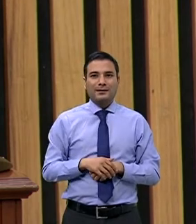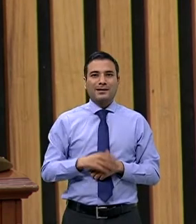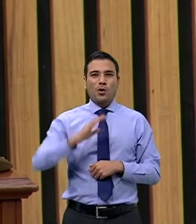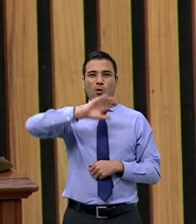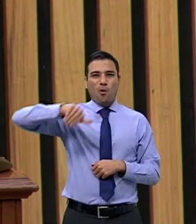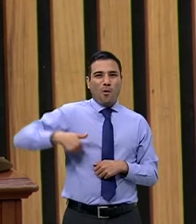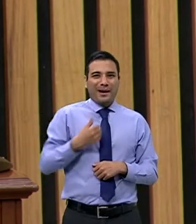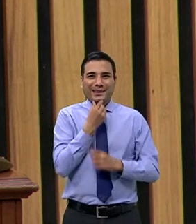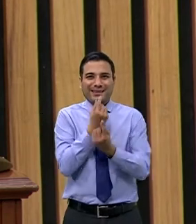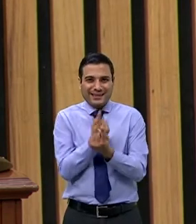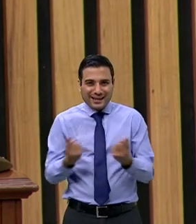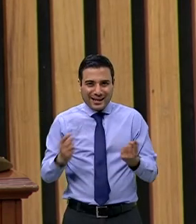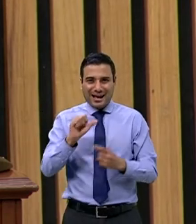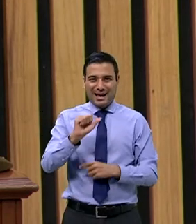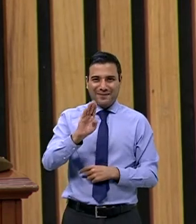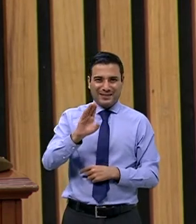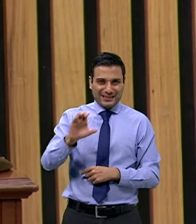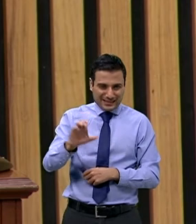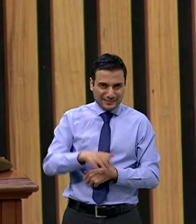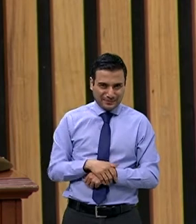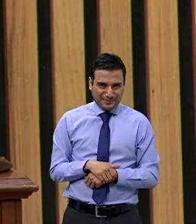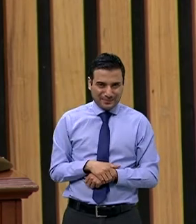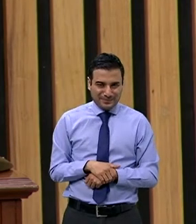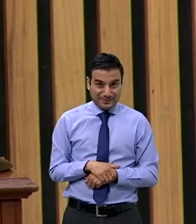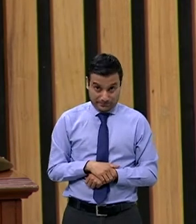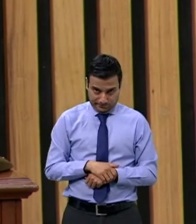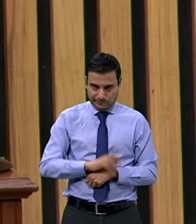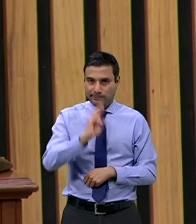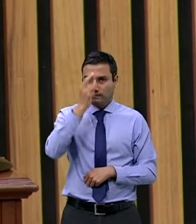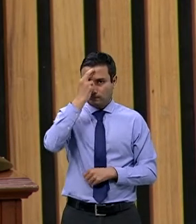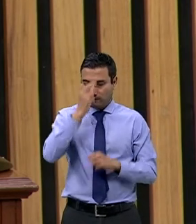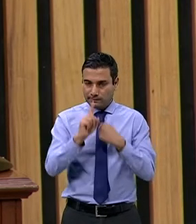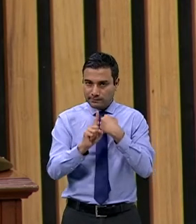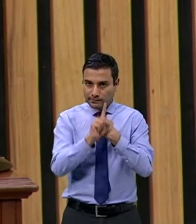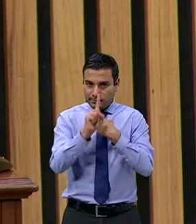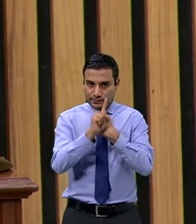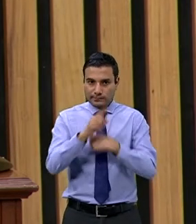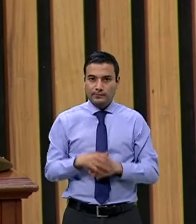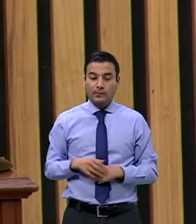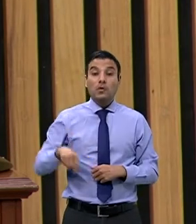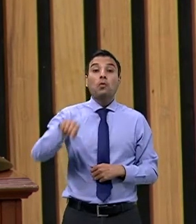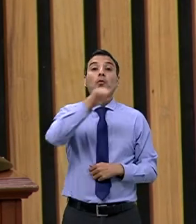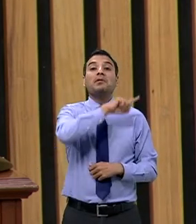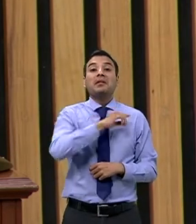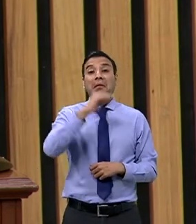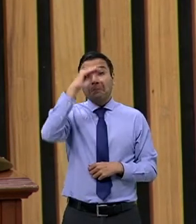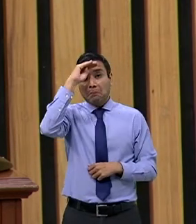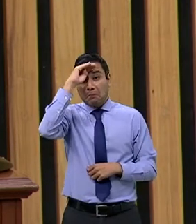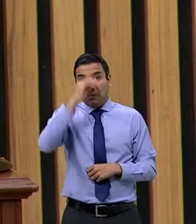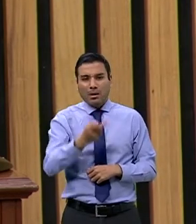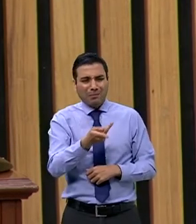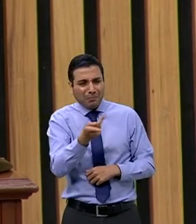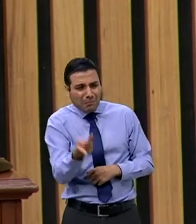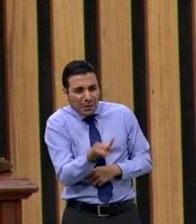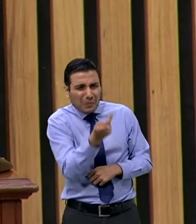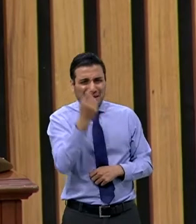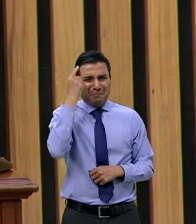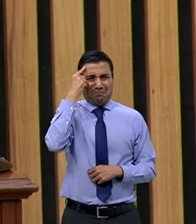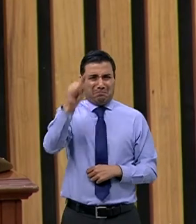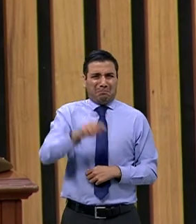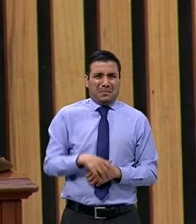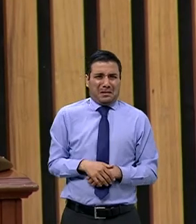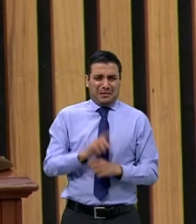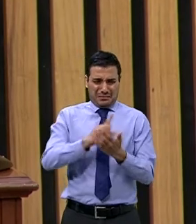insisto y para aquellos que creen que la ley no se consulta creo que también al menos